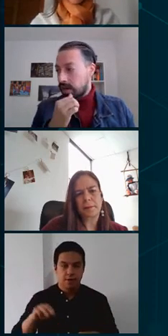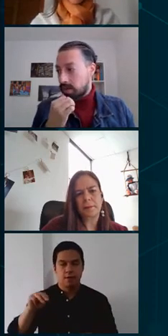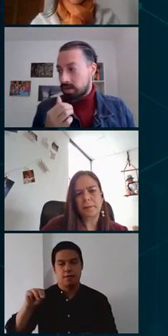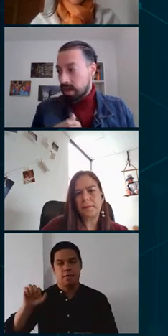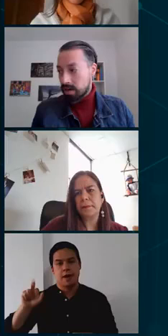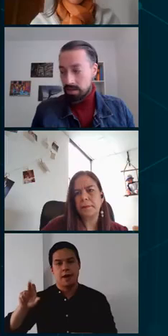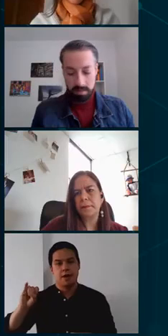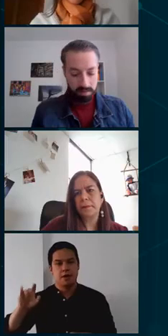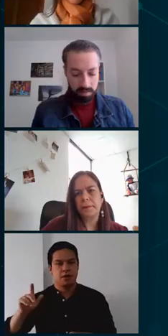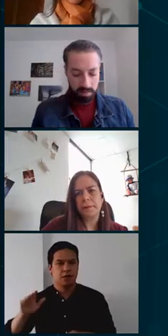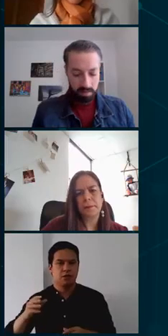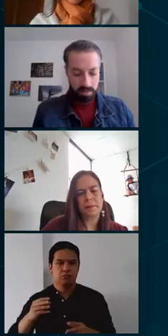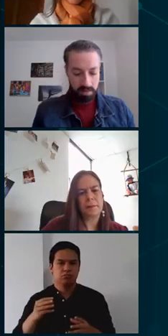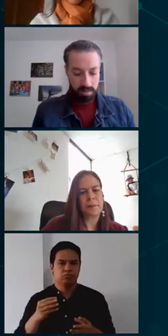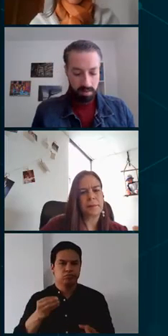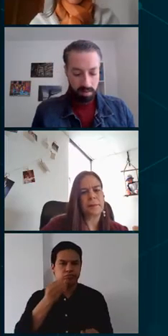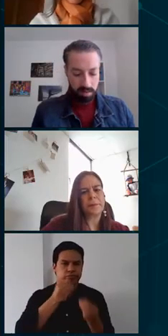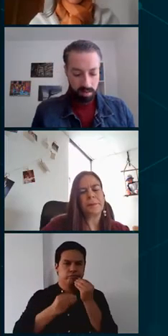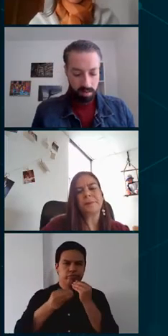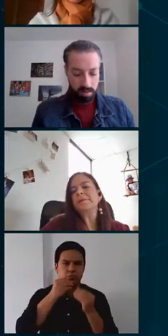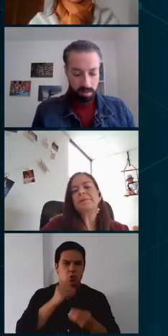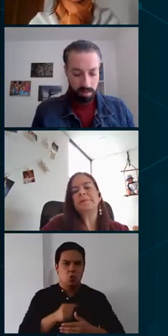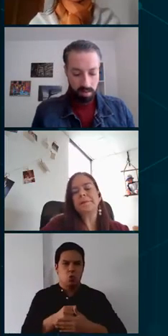después de almorzar.